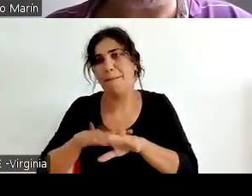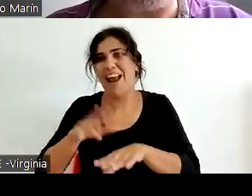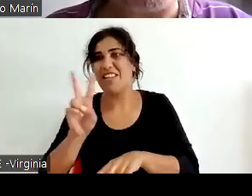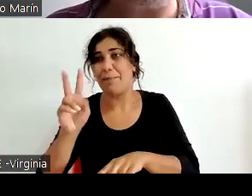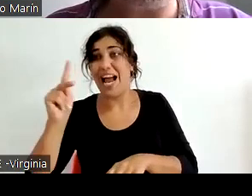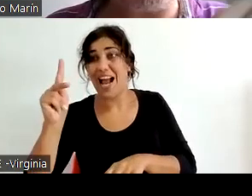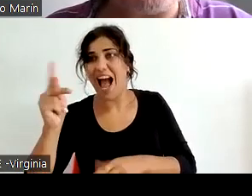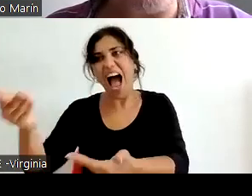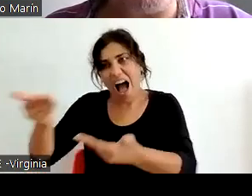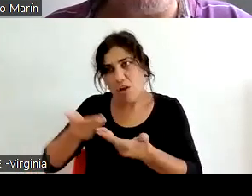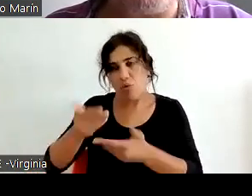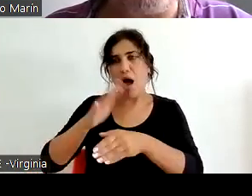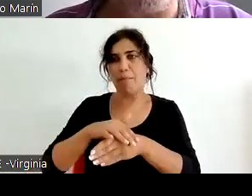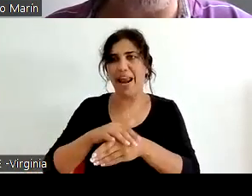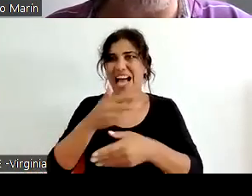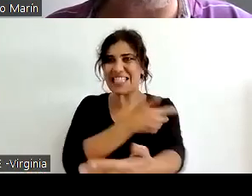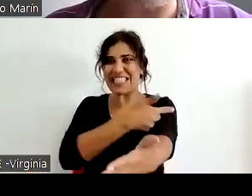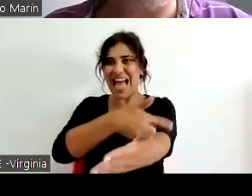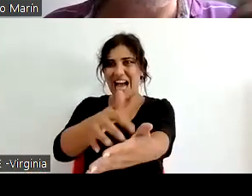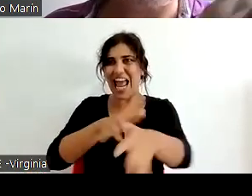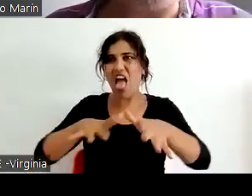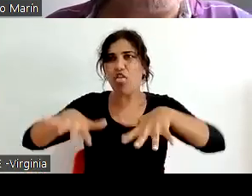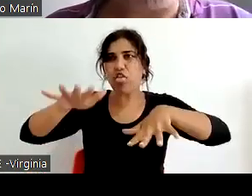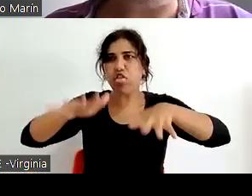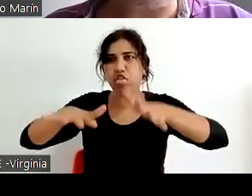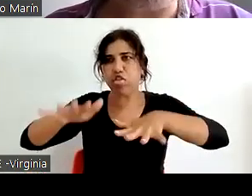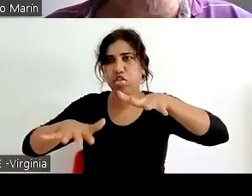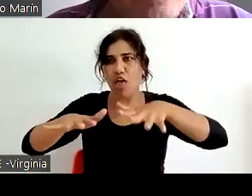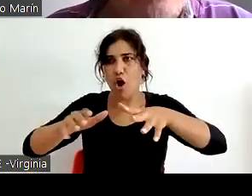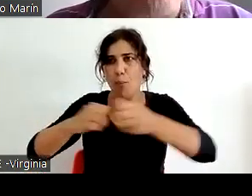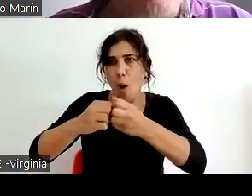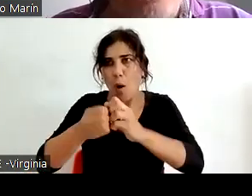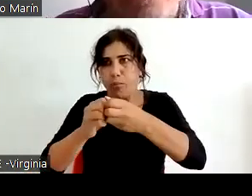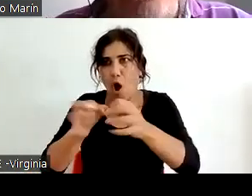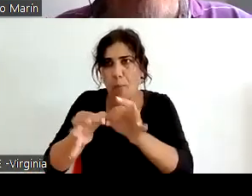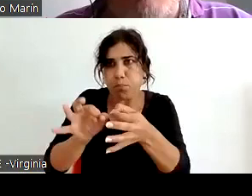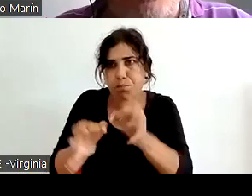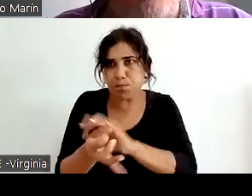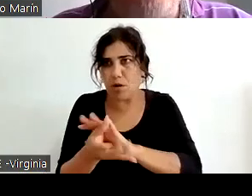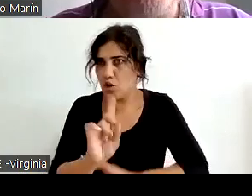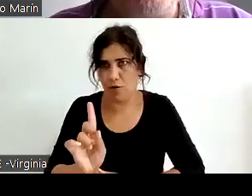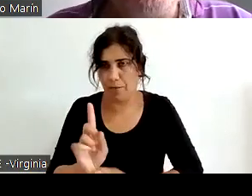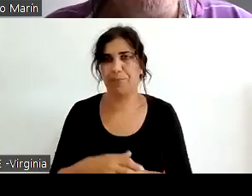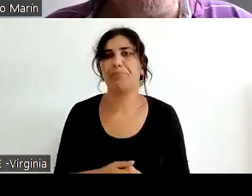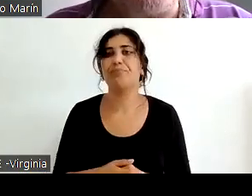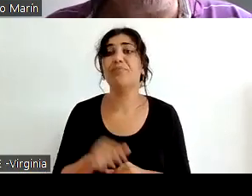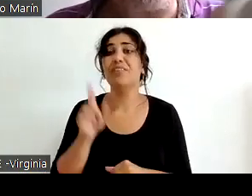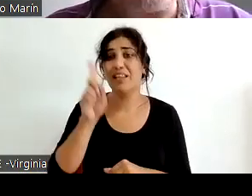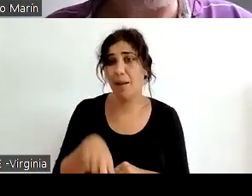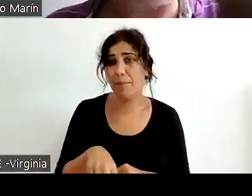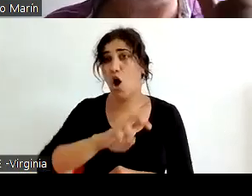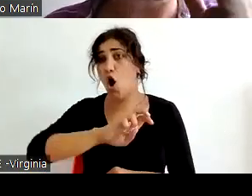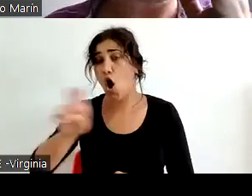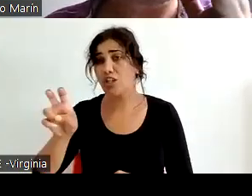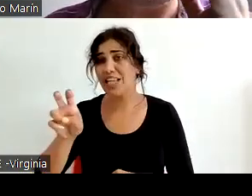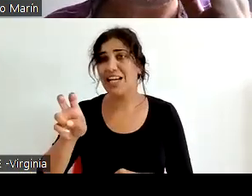ayudar al calcio a depositarse en los huesos, de forma que una carencia de vitamina K del subtipo 2